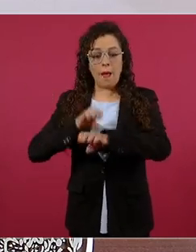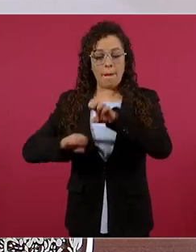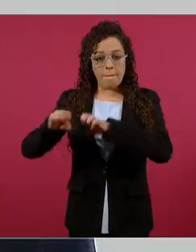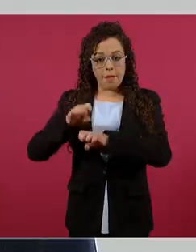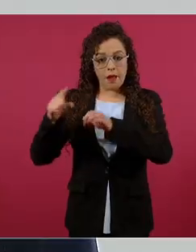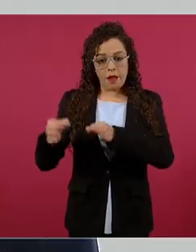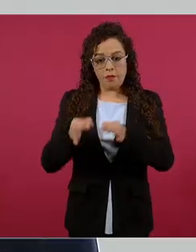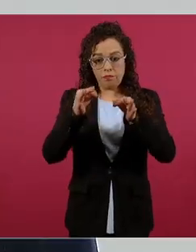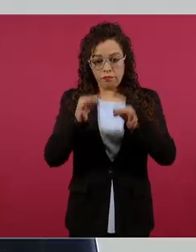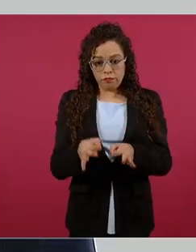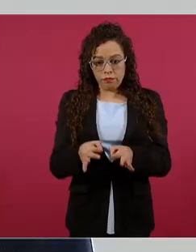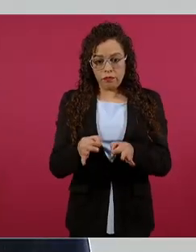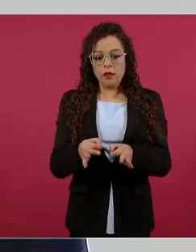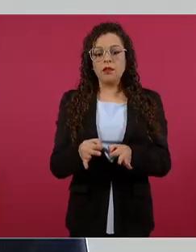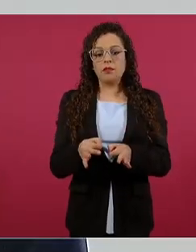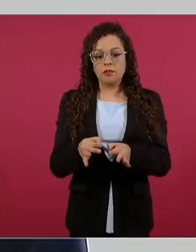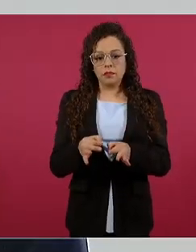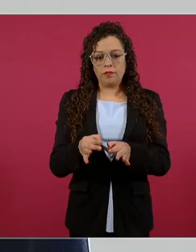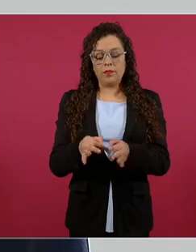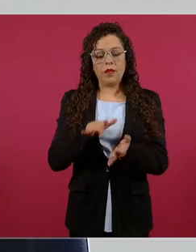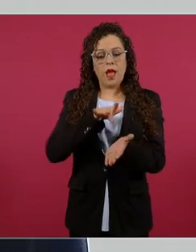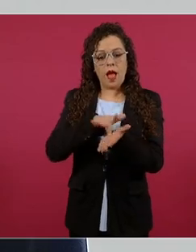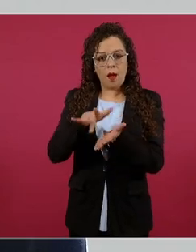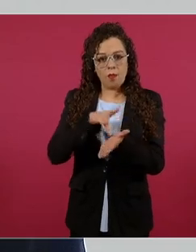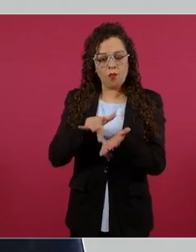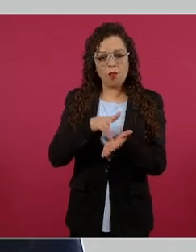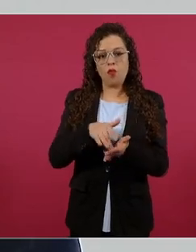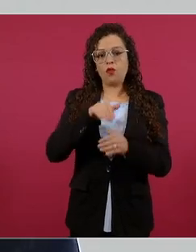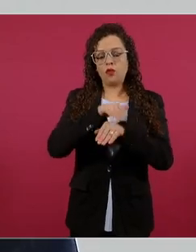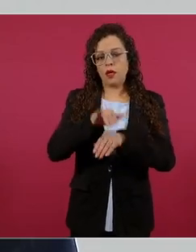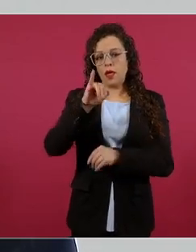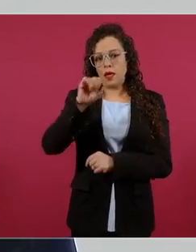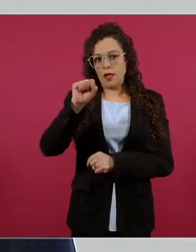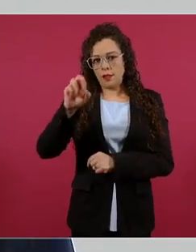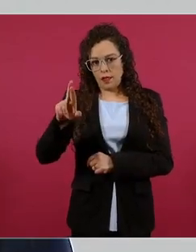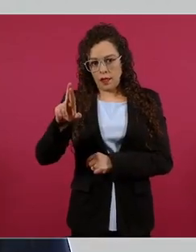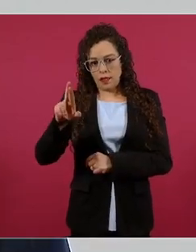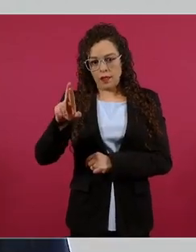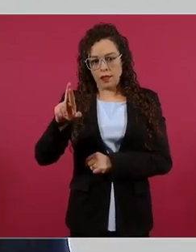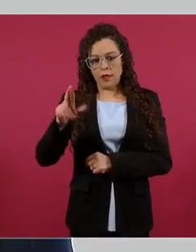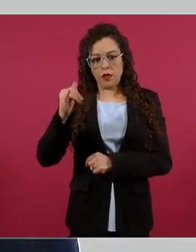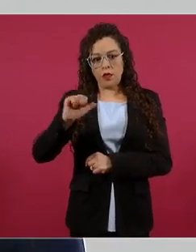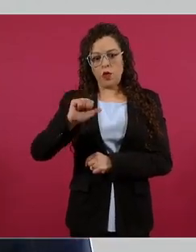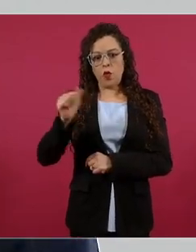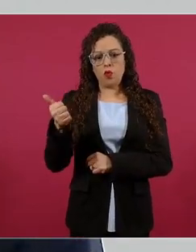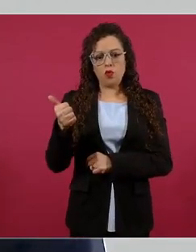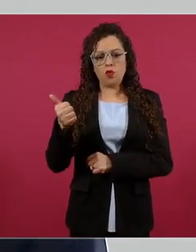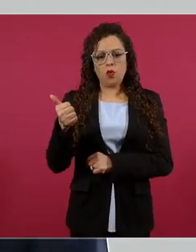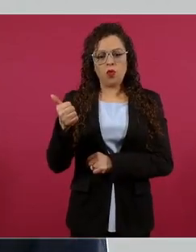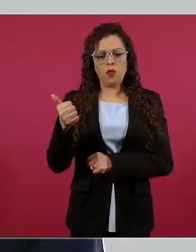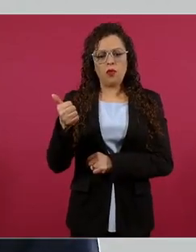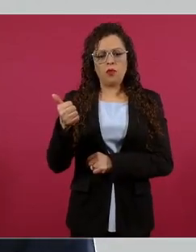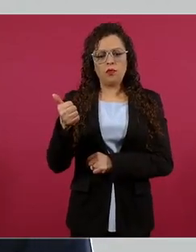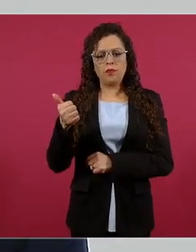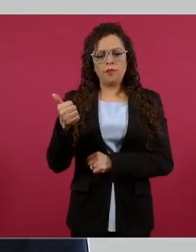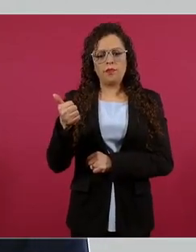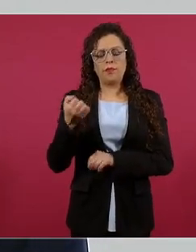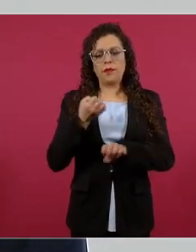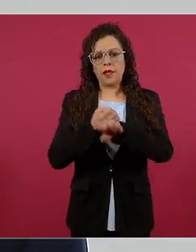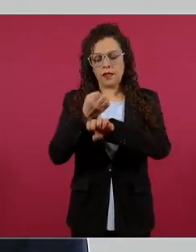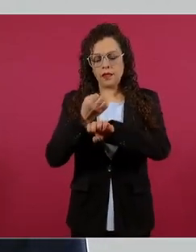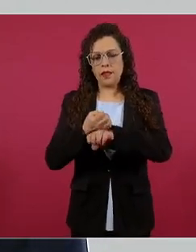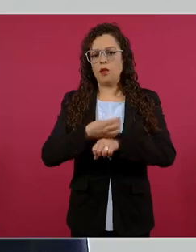depreciación acelerada, tendrán apoyos en impuestos sobre la renta, impuestos al valor agregado y los sobre todo también los estados y los